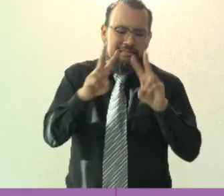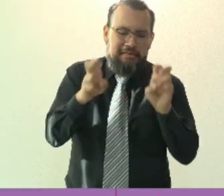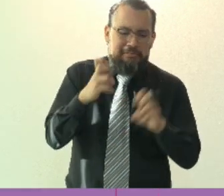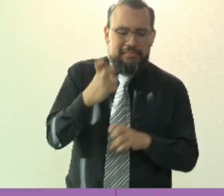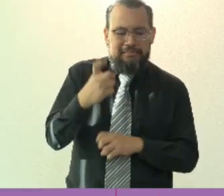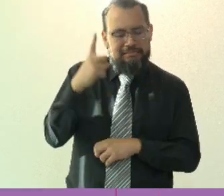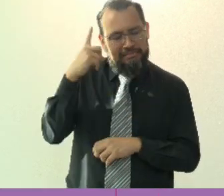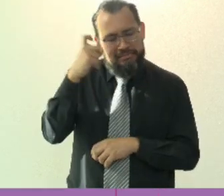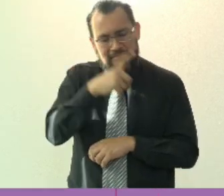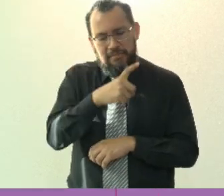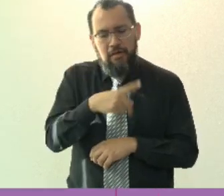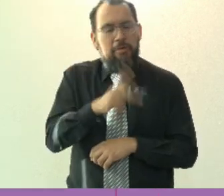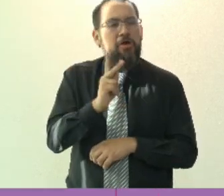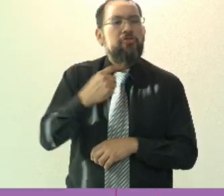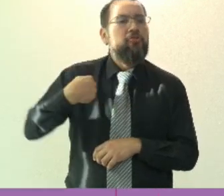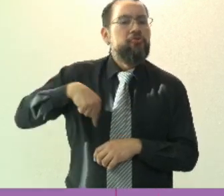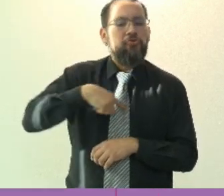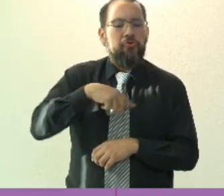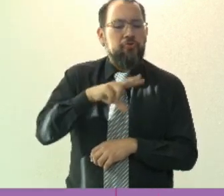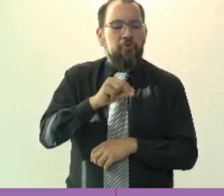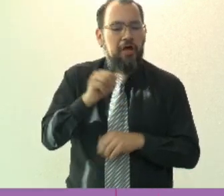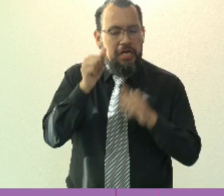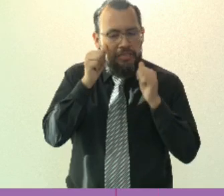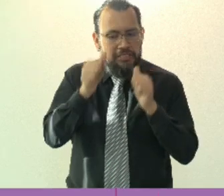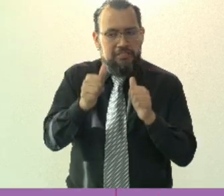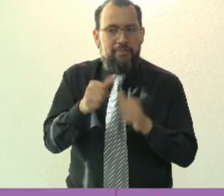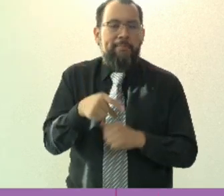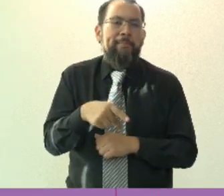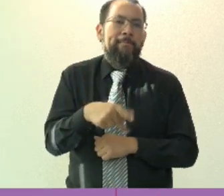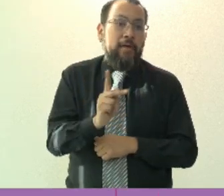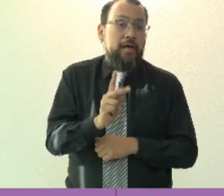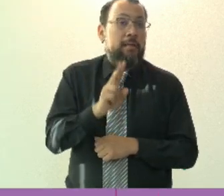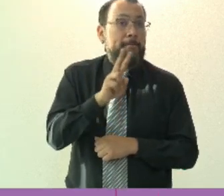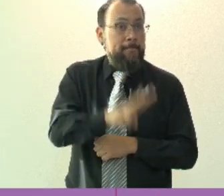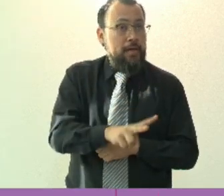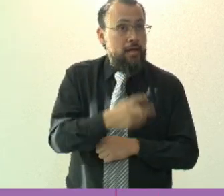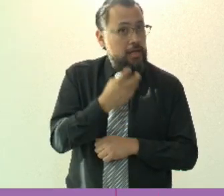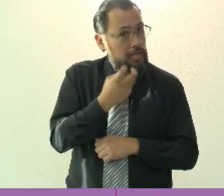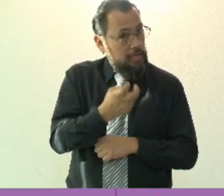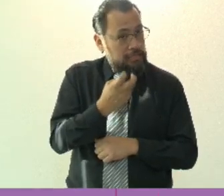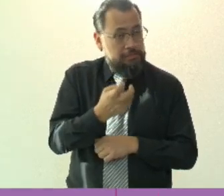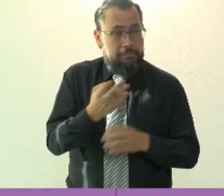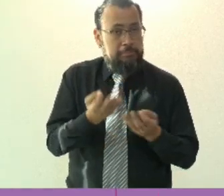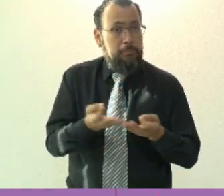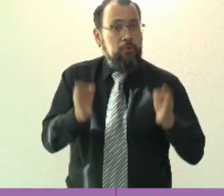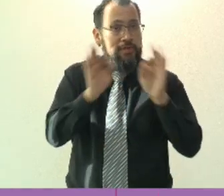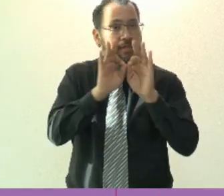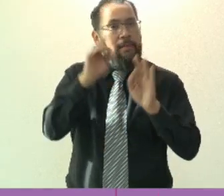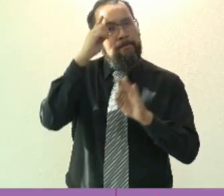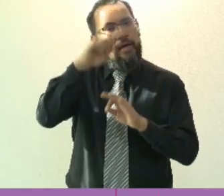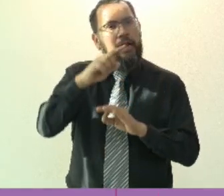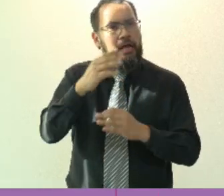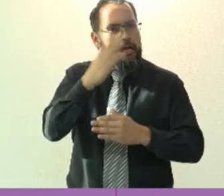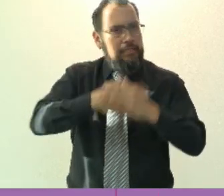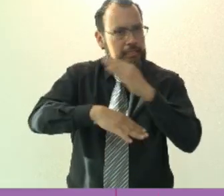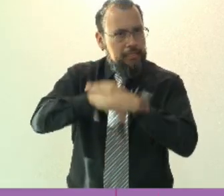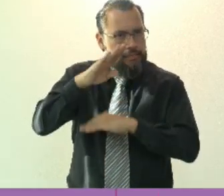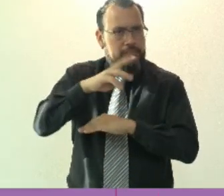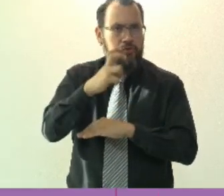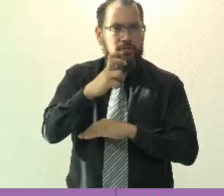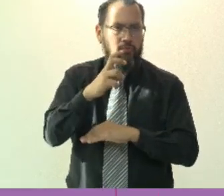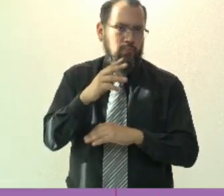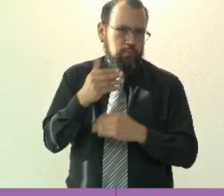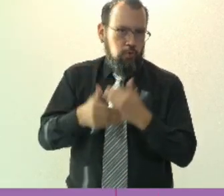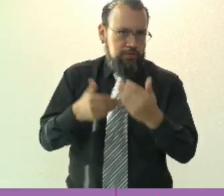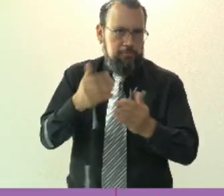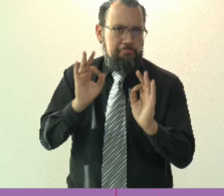no les prestamos atención, pero finalmente eso es lo que nos va a dar, son la base del éxito en nuestros procesos,